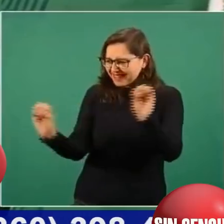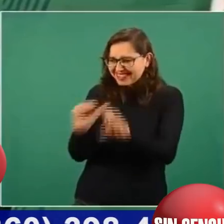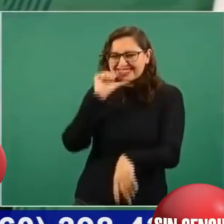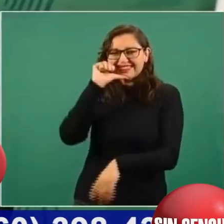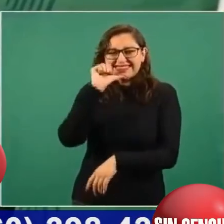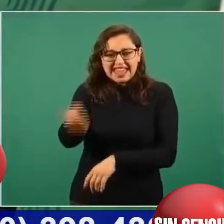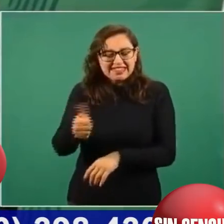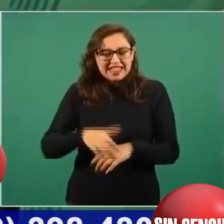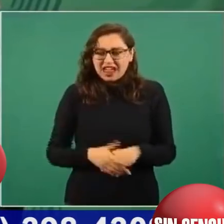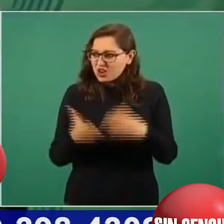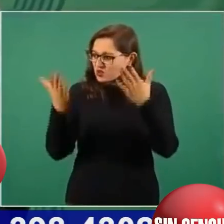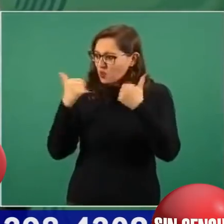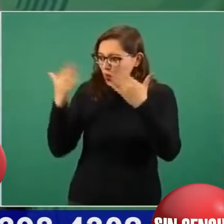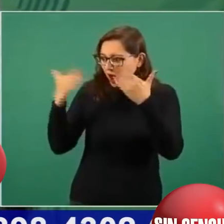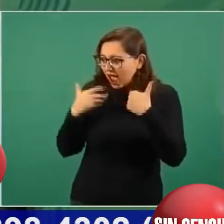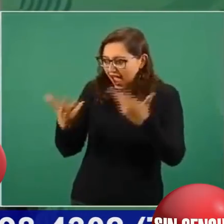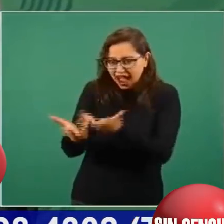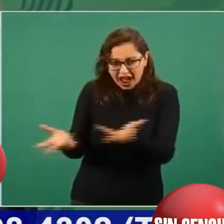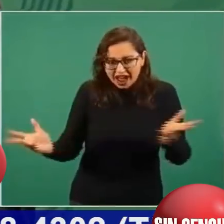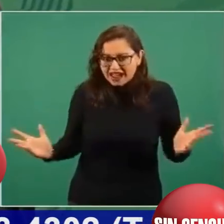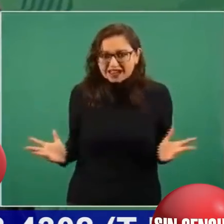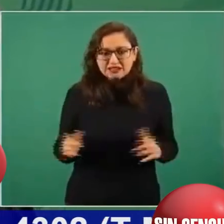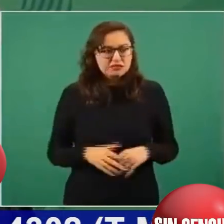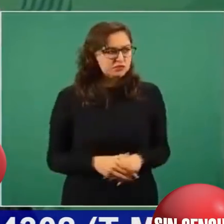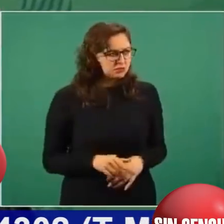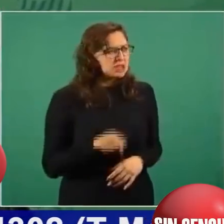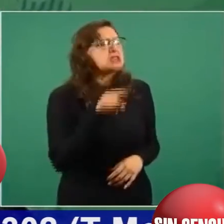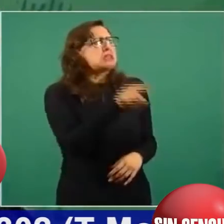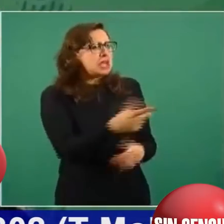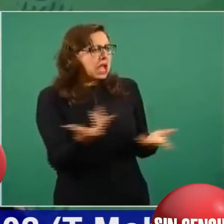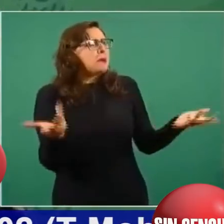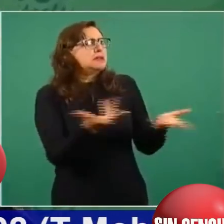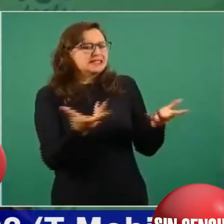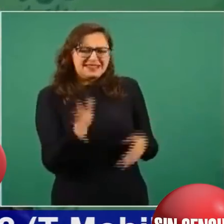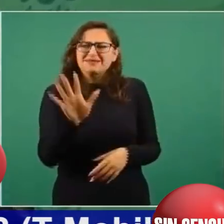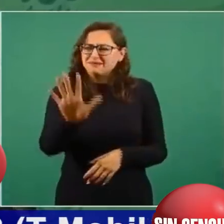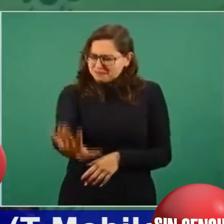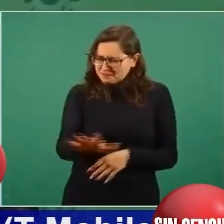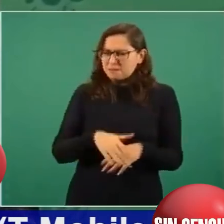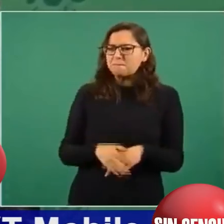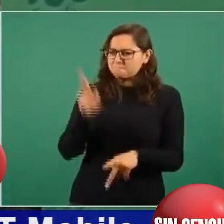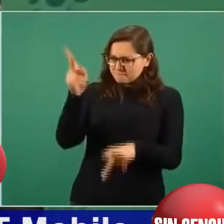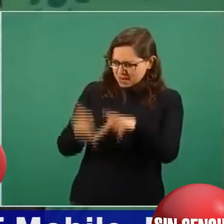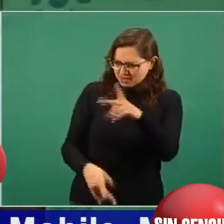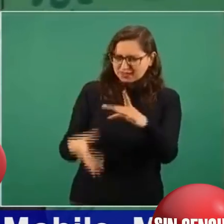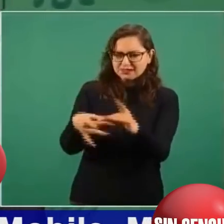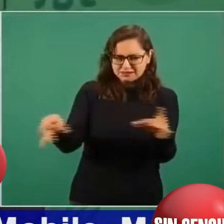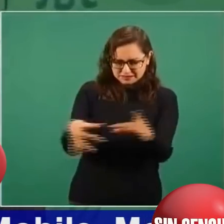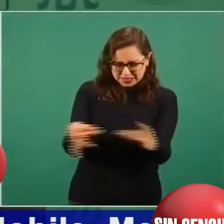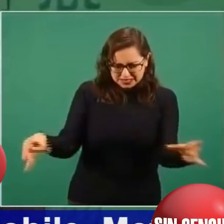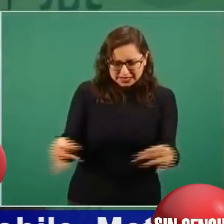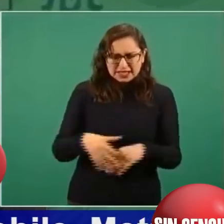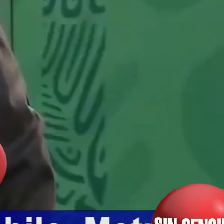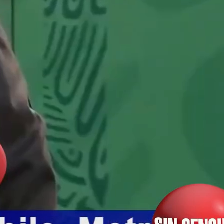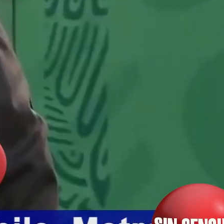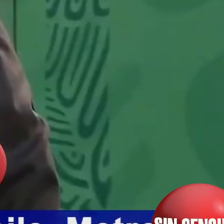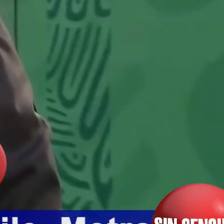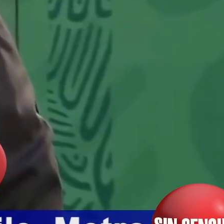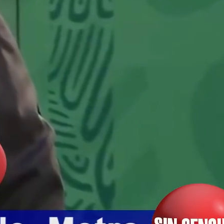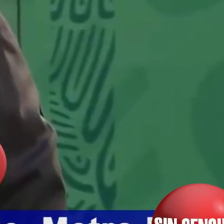¿Y qué se va a hacer? A ver, voy por parte, porque esto es muy importante.